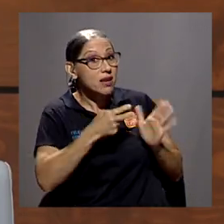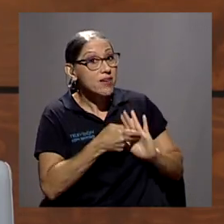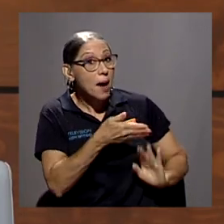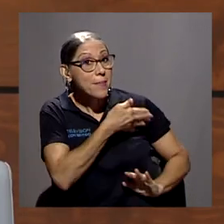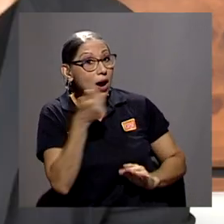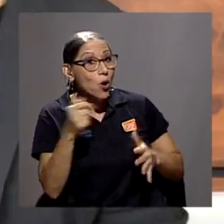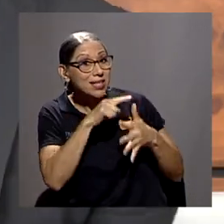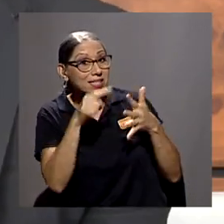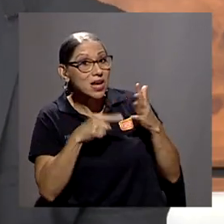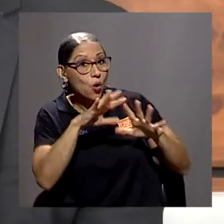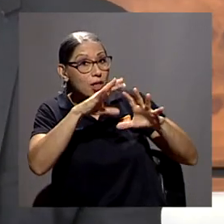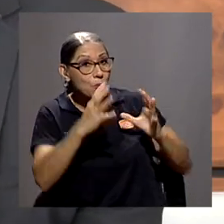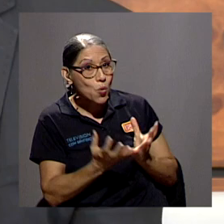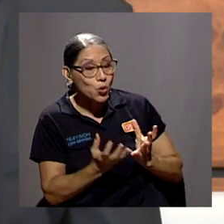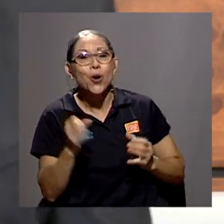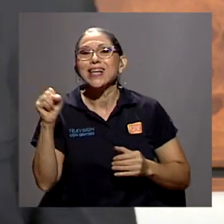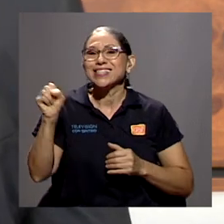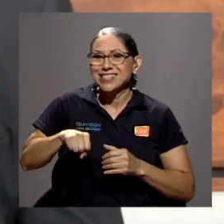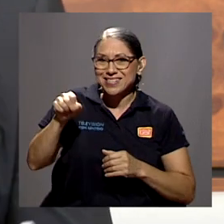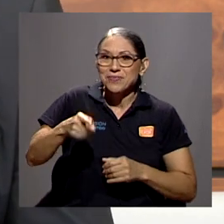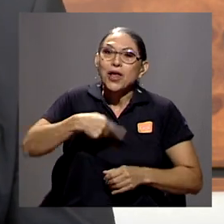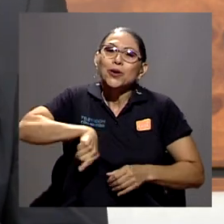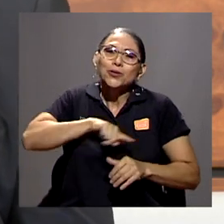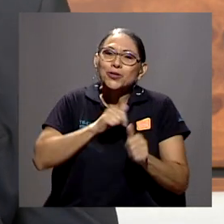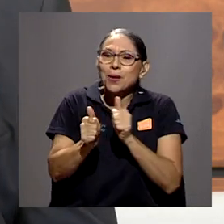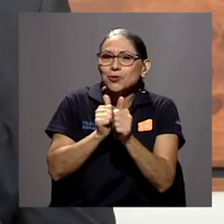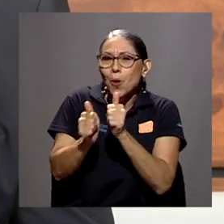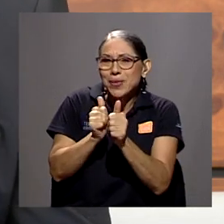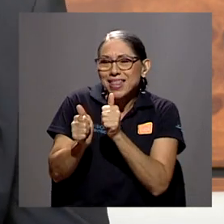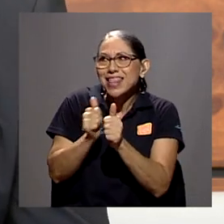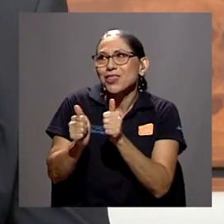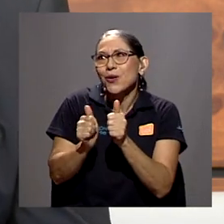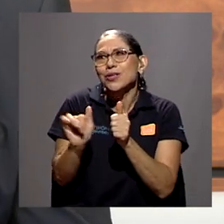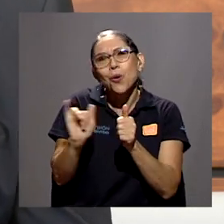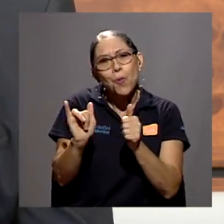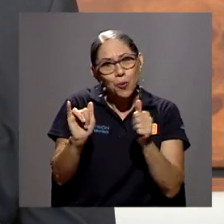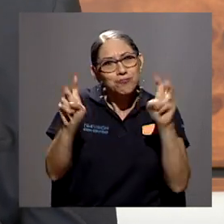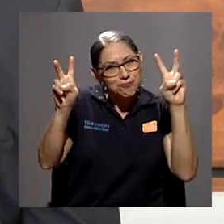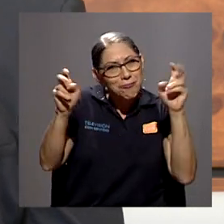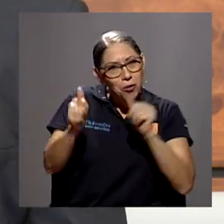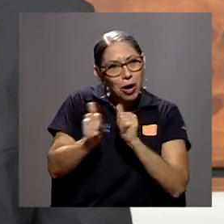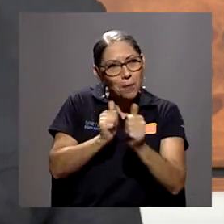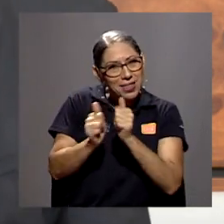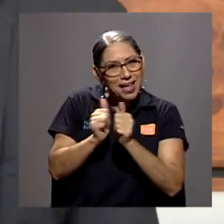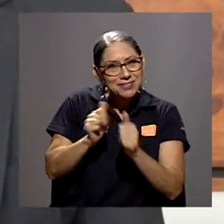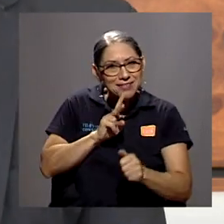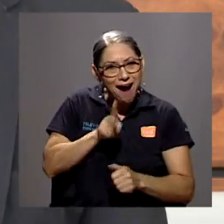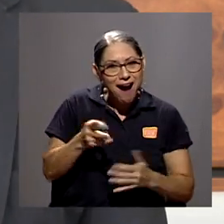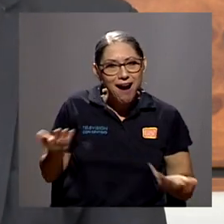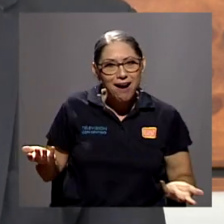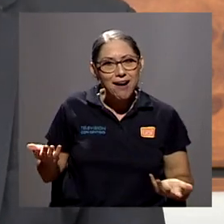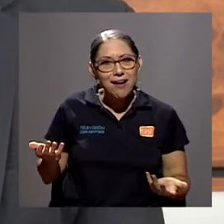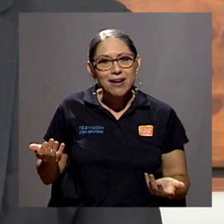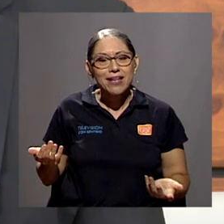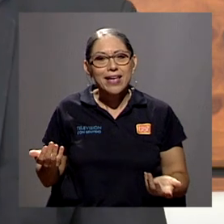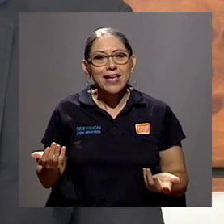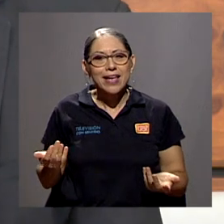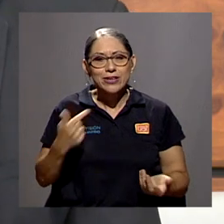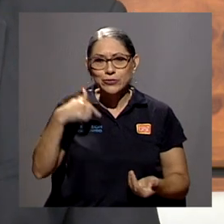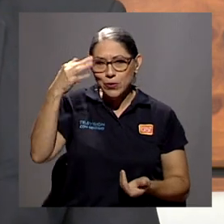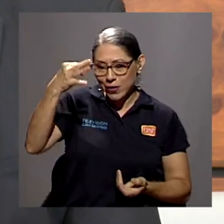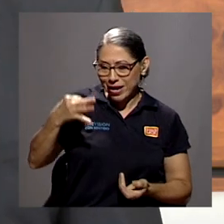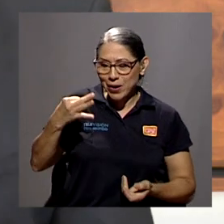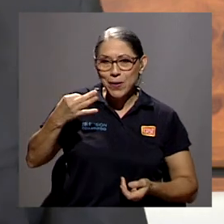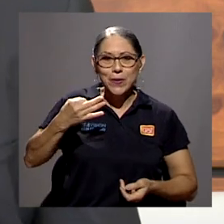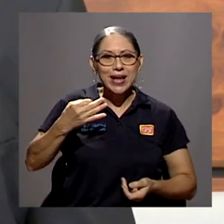digamos que estamos compitiendo estamos en eso sí se puede decir eso es una especie de competencia también pero este creo que